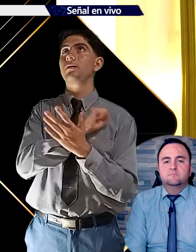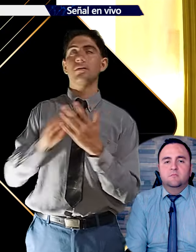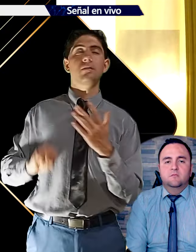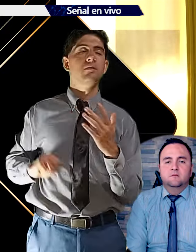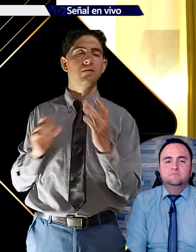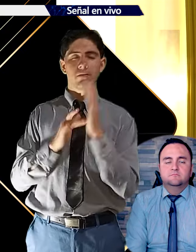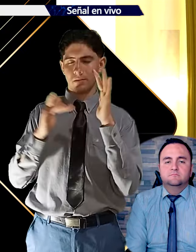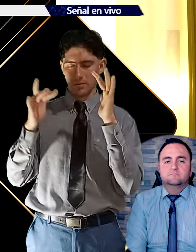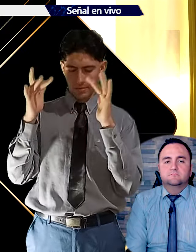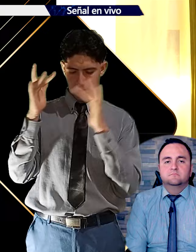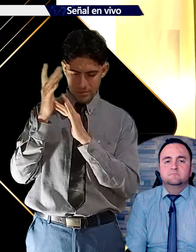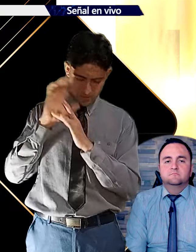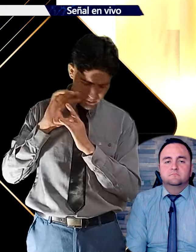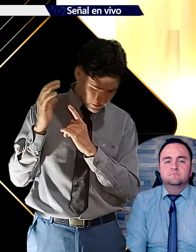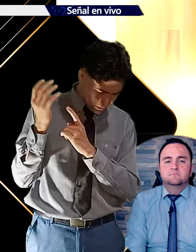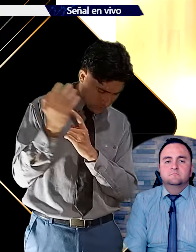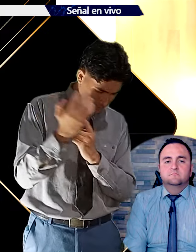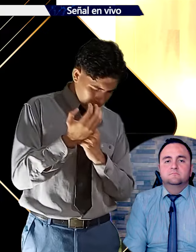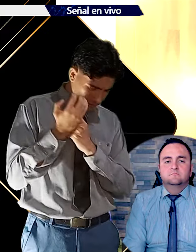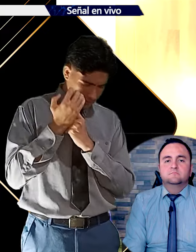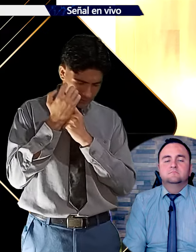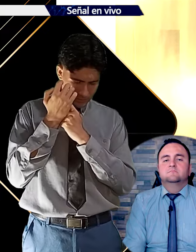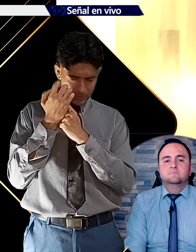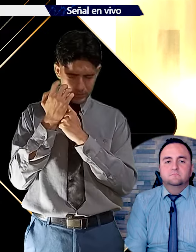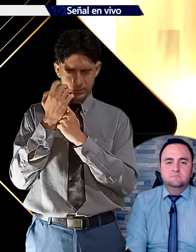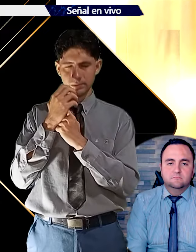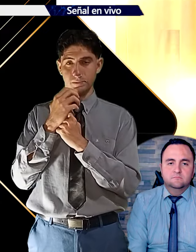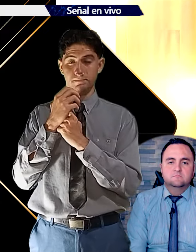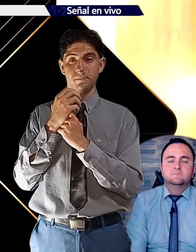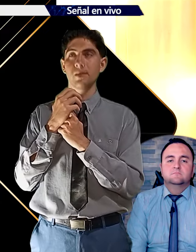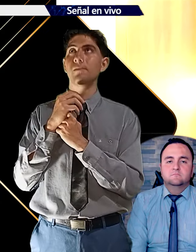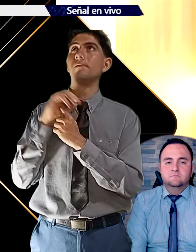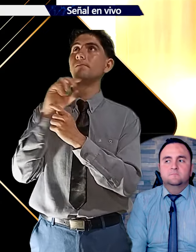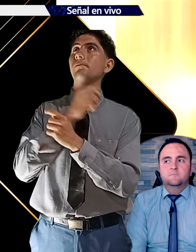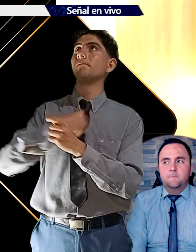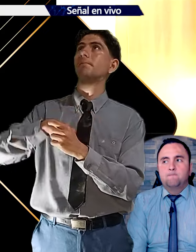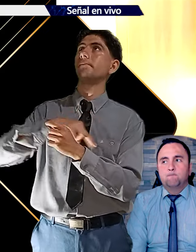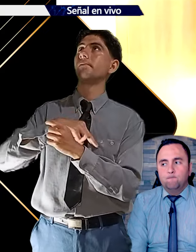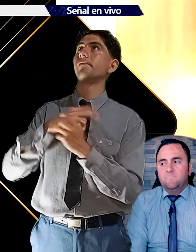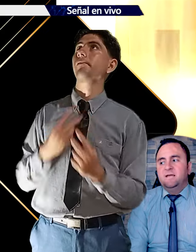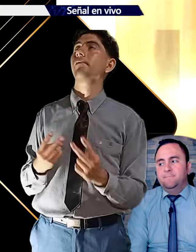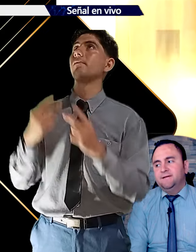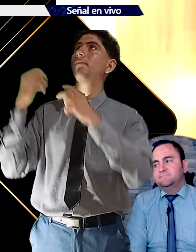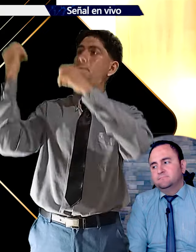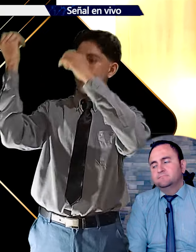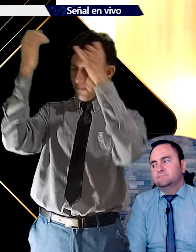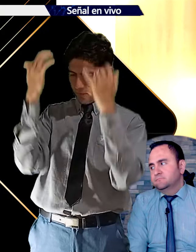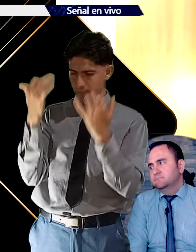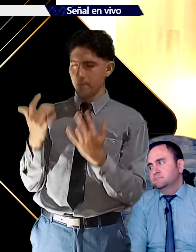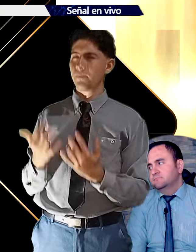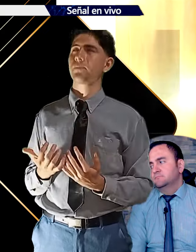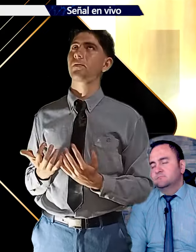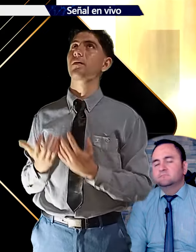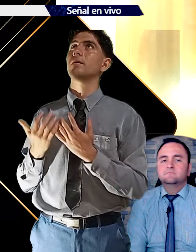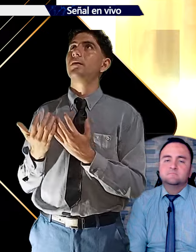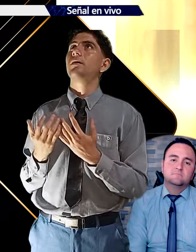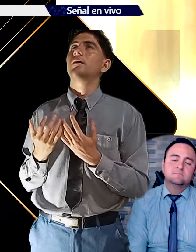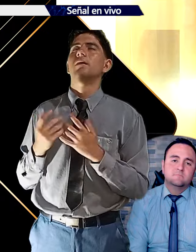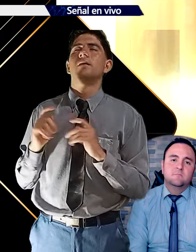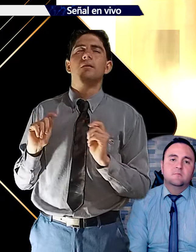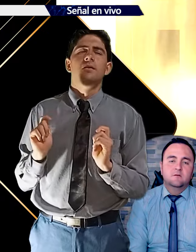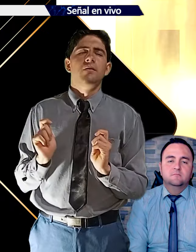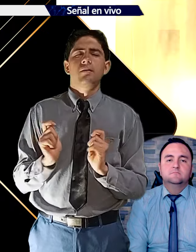por favor entreguen su vida a Dios, que se metan bajo el abrigo de este león de la tribu de Judá, porque nada